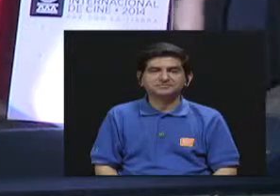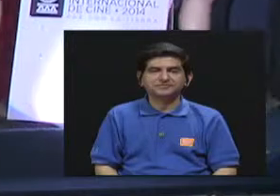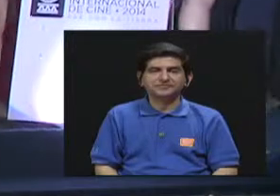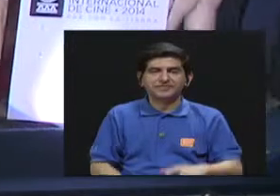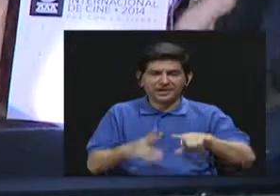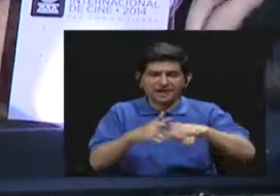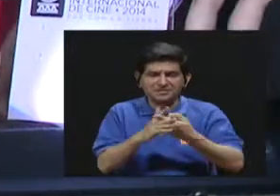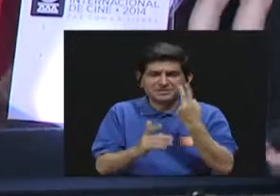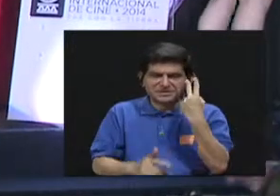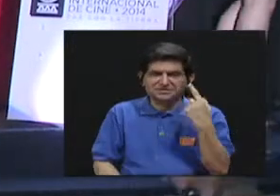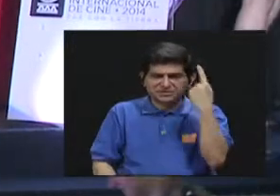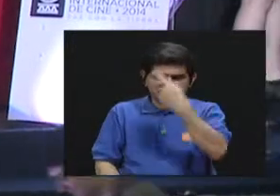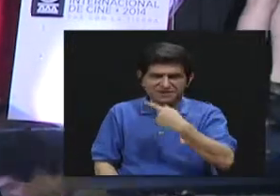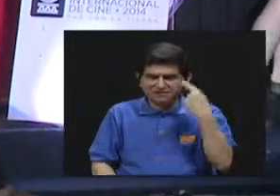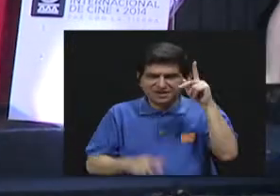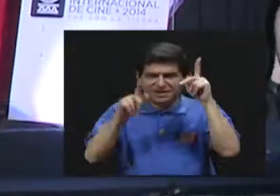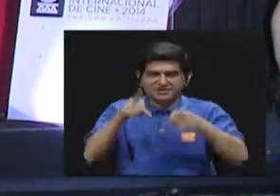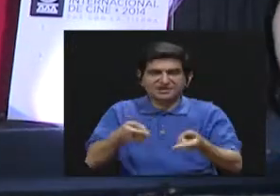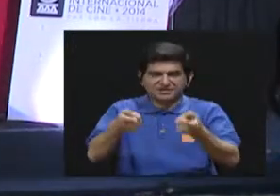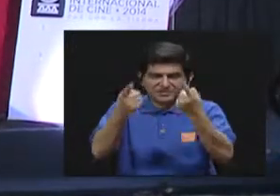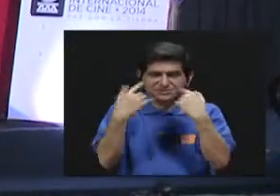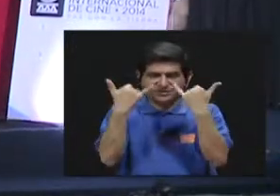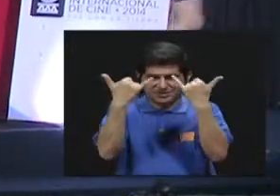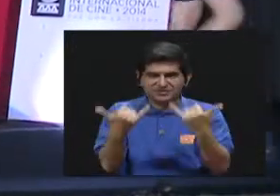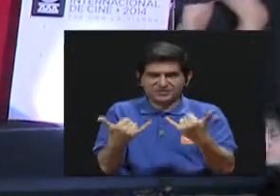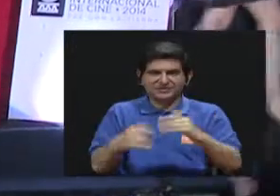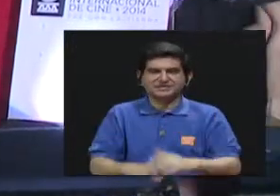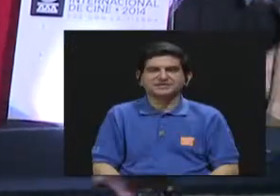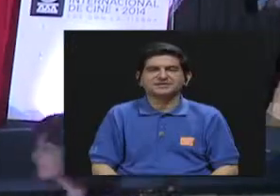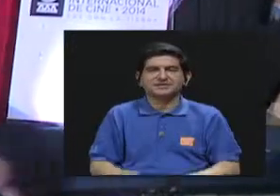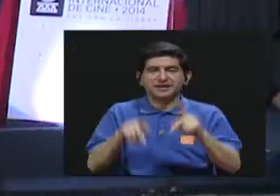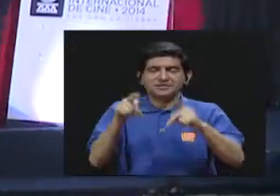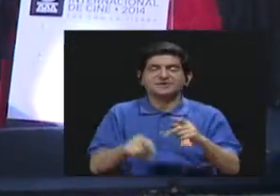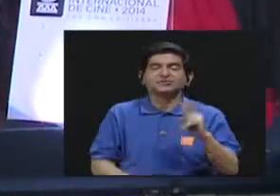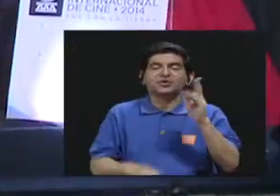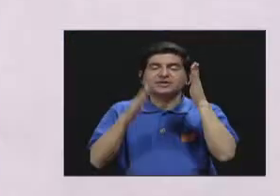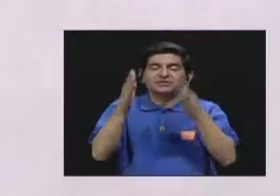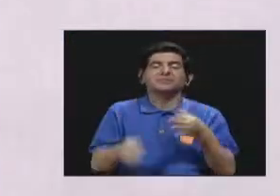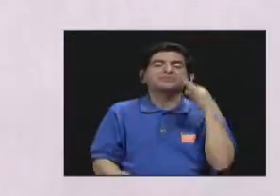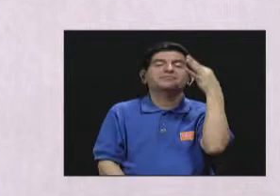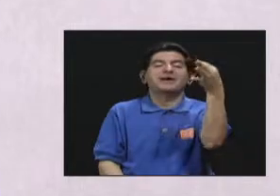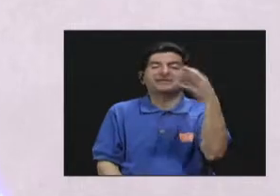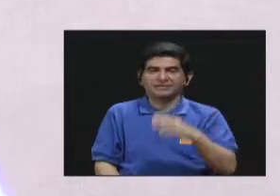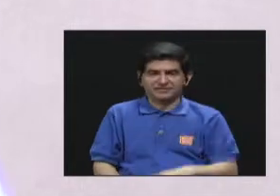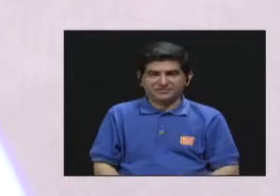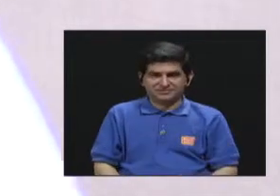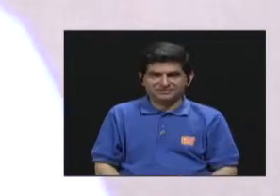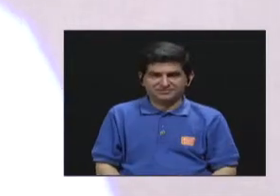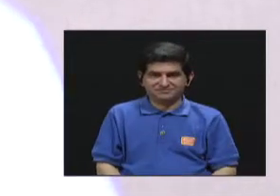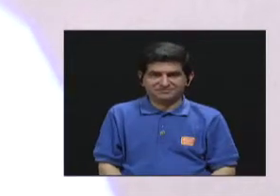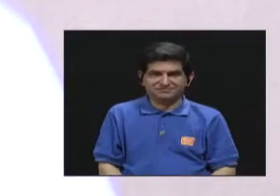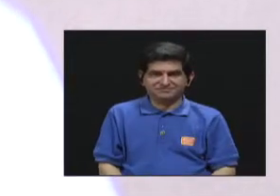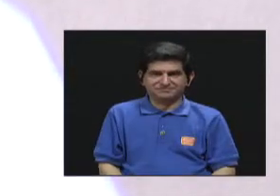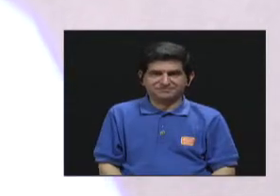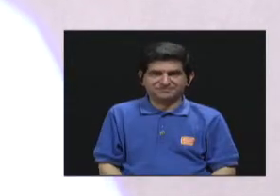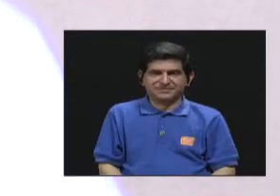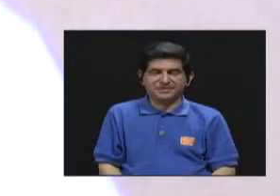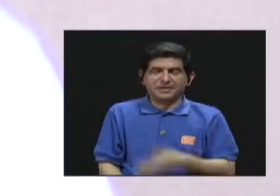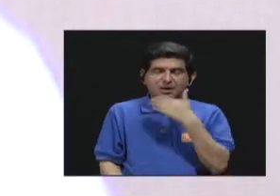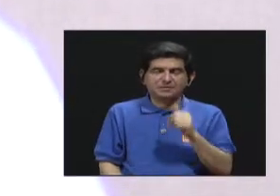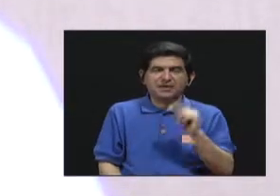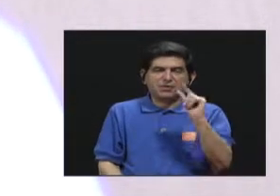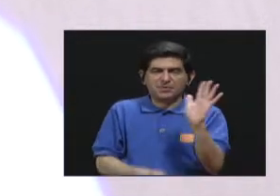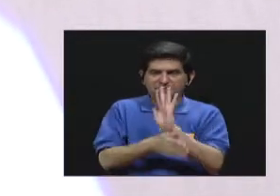Sí, empezamos a ver las caras de los que vienen, ¿verdad? Sí. ¿Quiénes serán nuestros colegas pronto? Sí, cómo no. Así es.